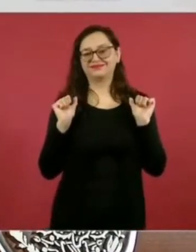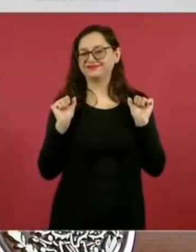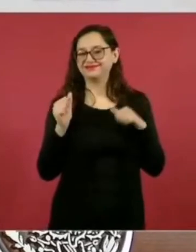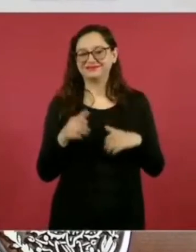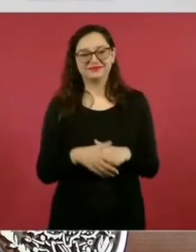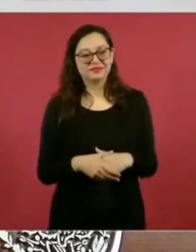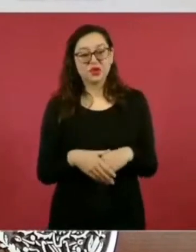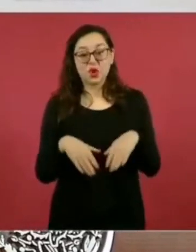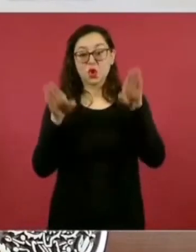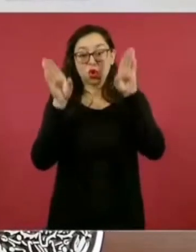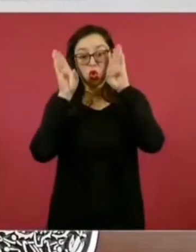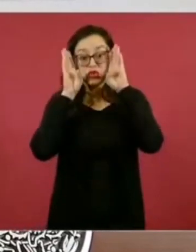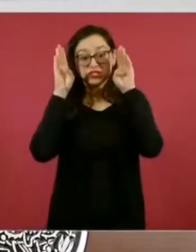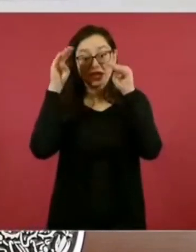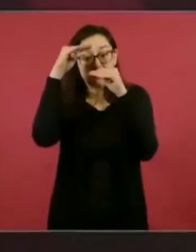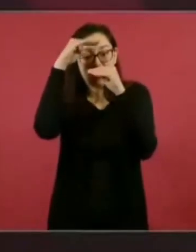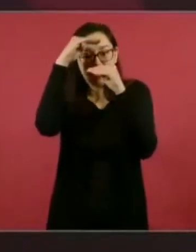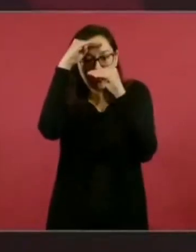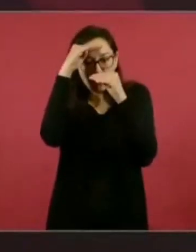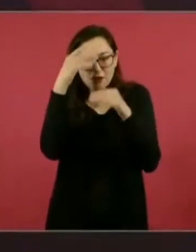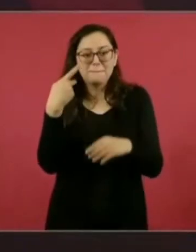más despiertos.